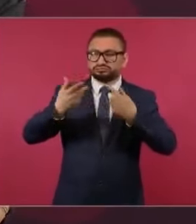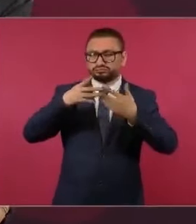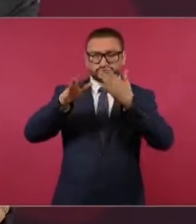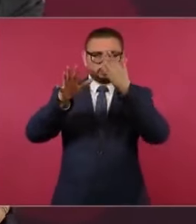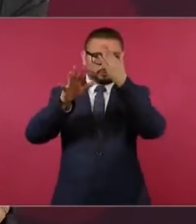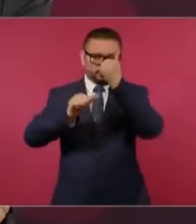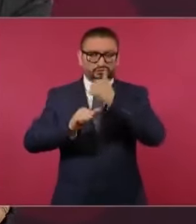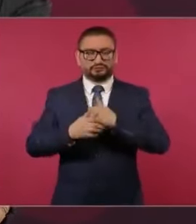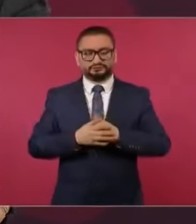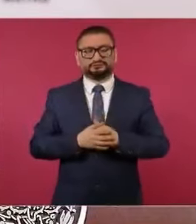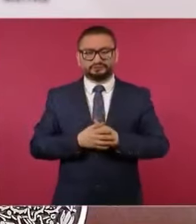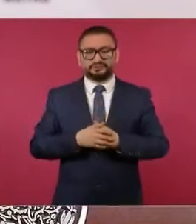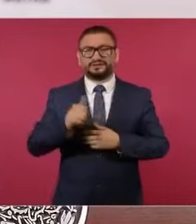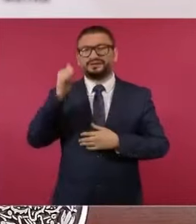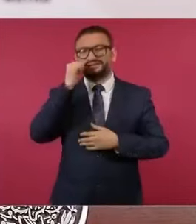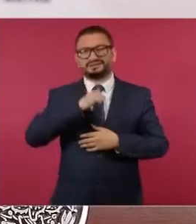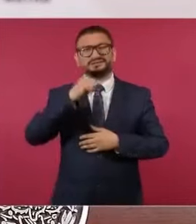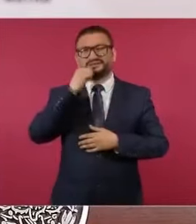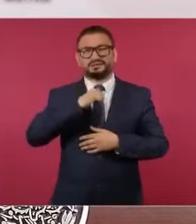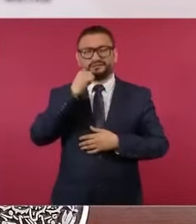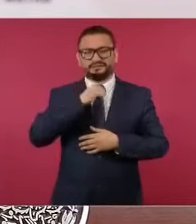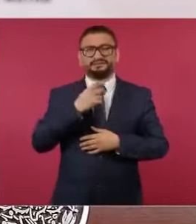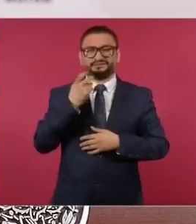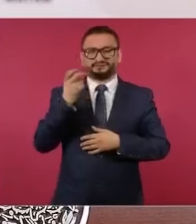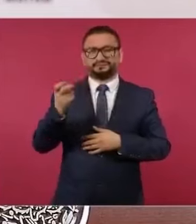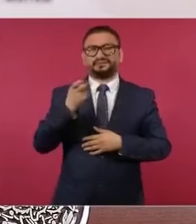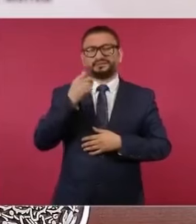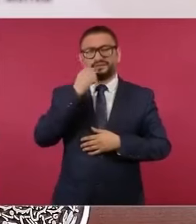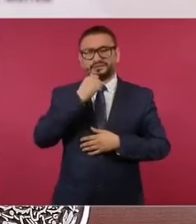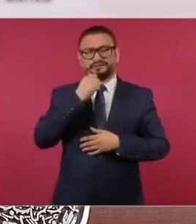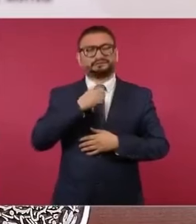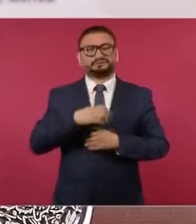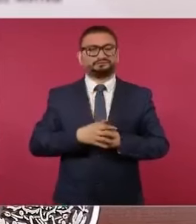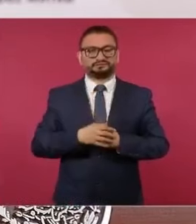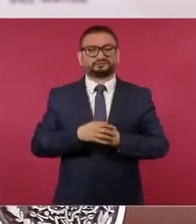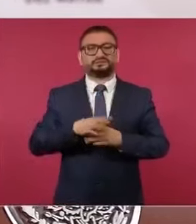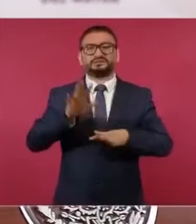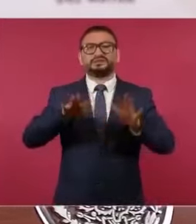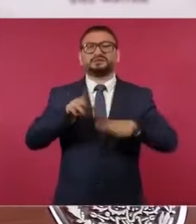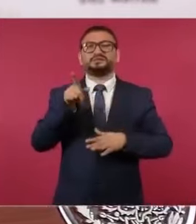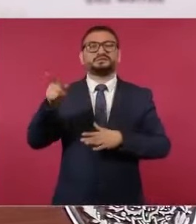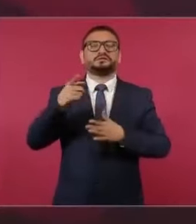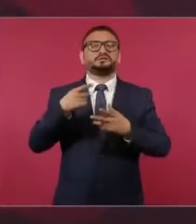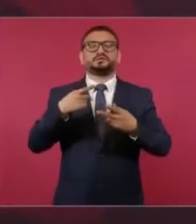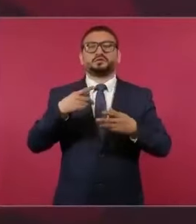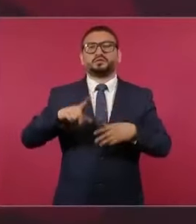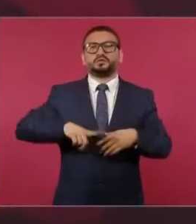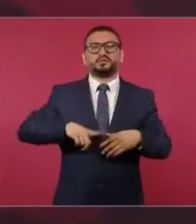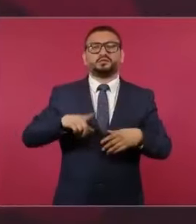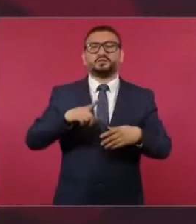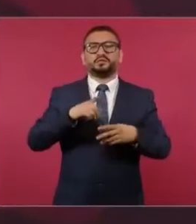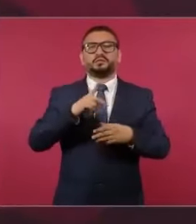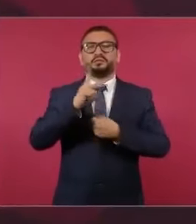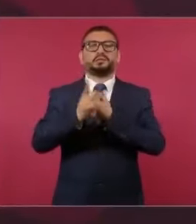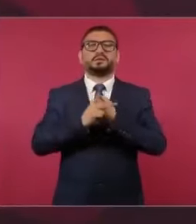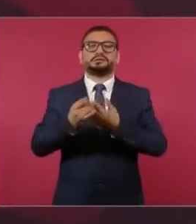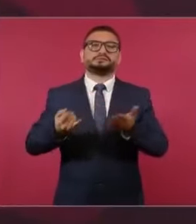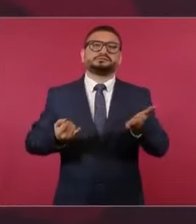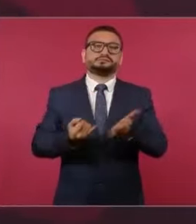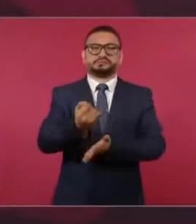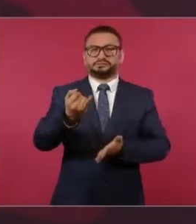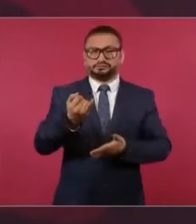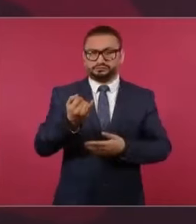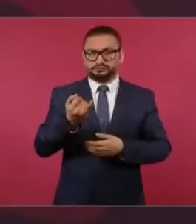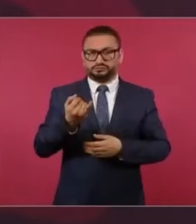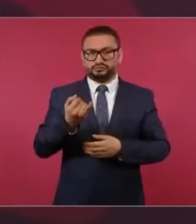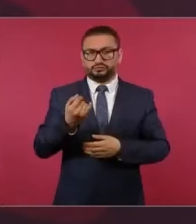de diálogo que ha caracterizado la gestión del presidente López Obrador en lugar de confrontaciones y posturas agresivas se